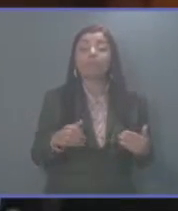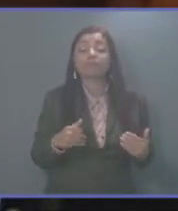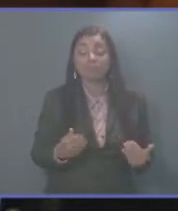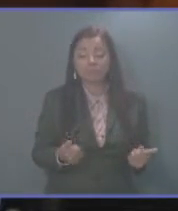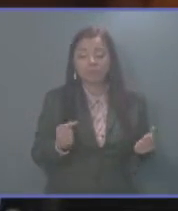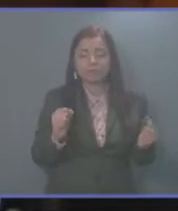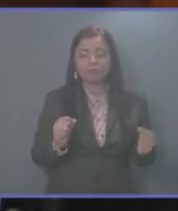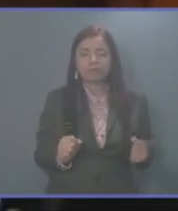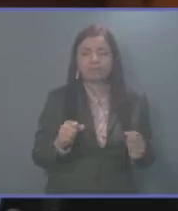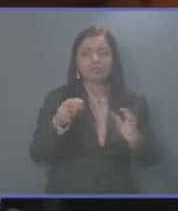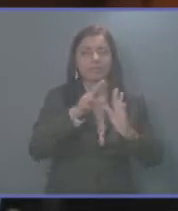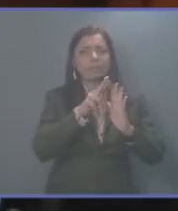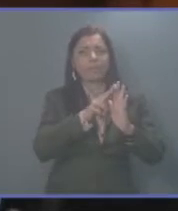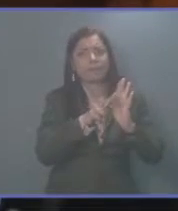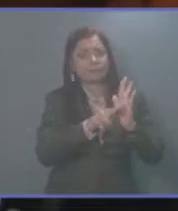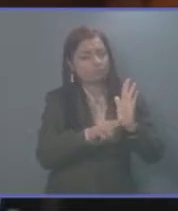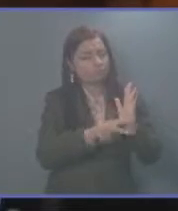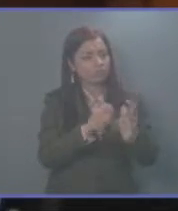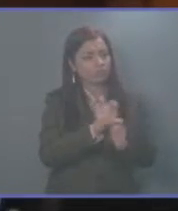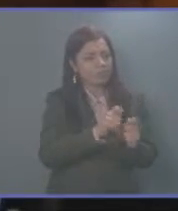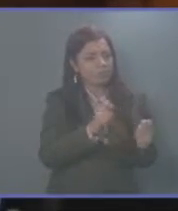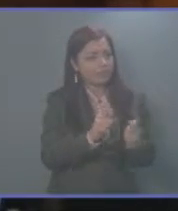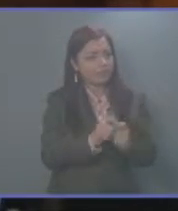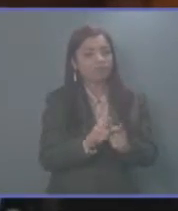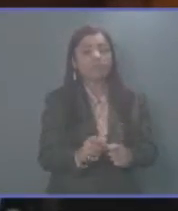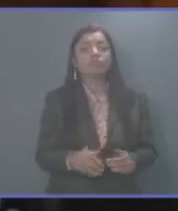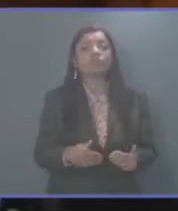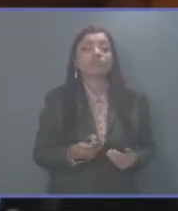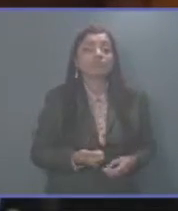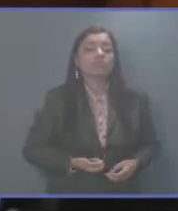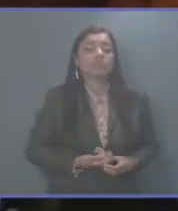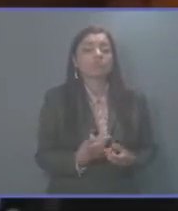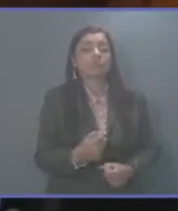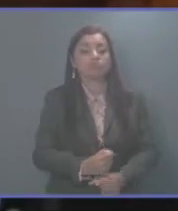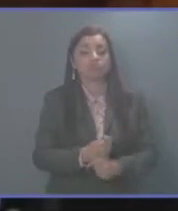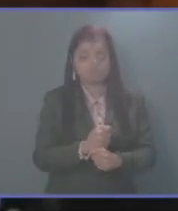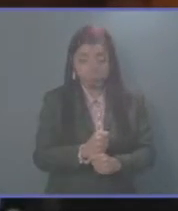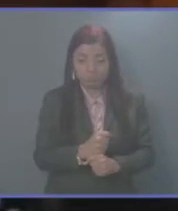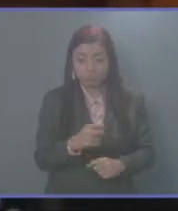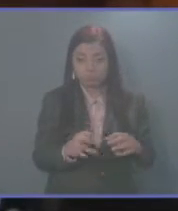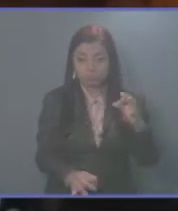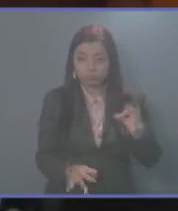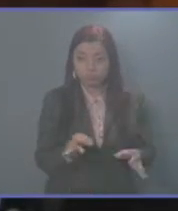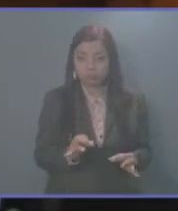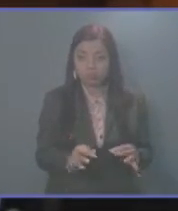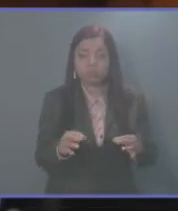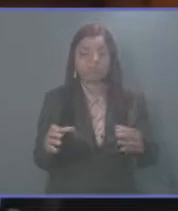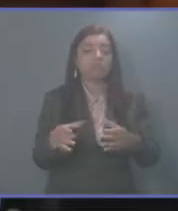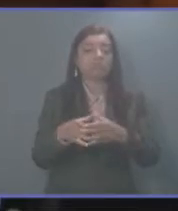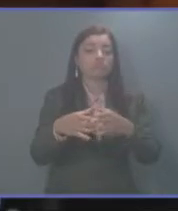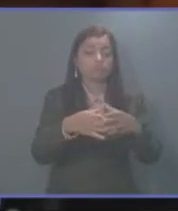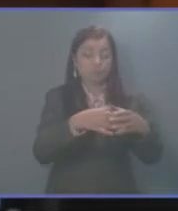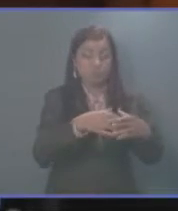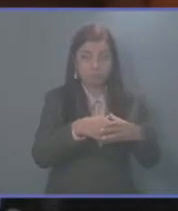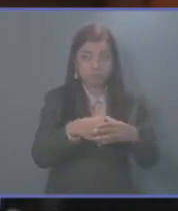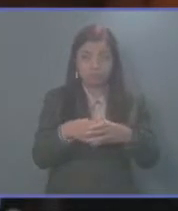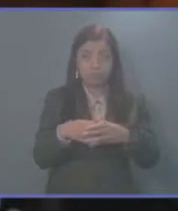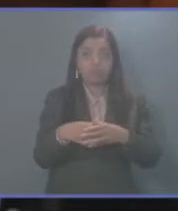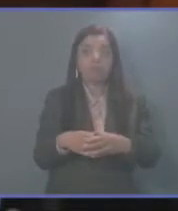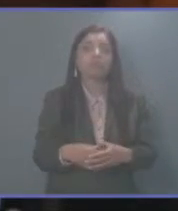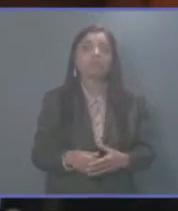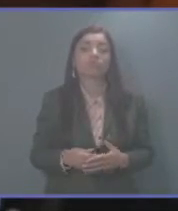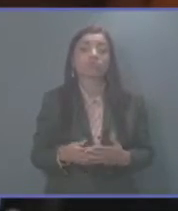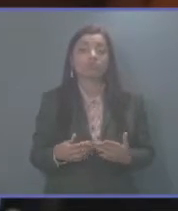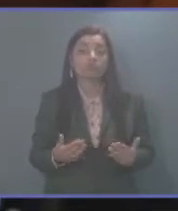contar con una normativa especial y dar certeza jurídica al sector relacionado con el mismo.